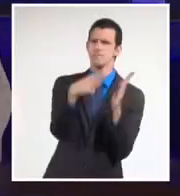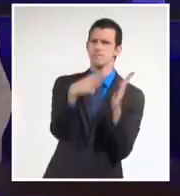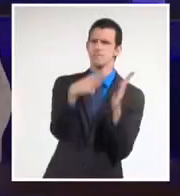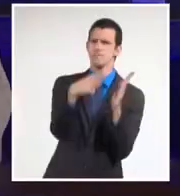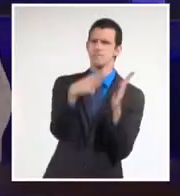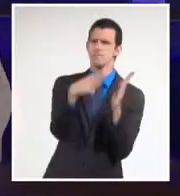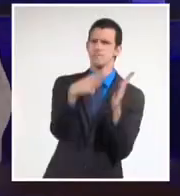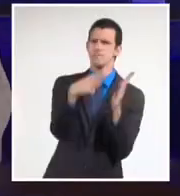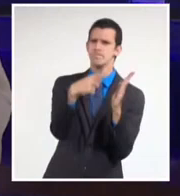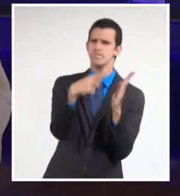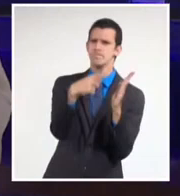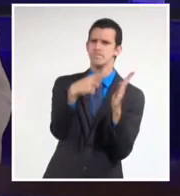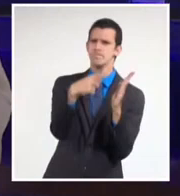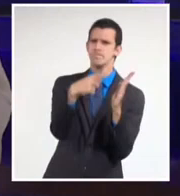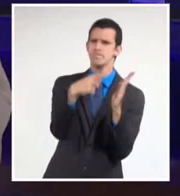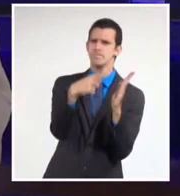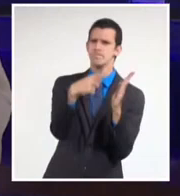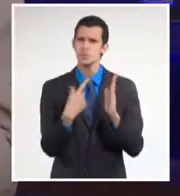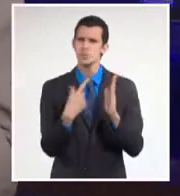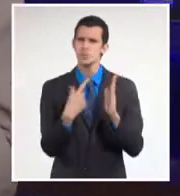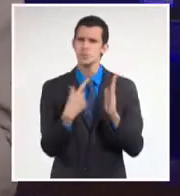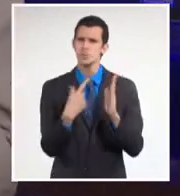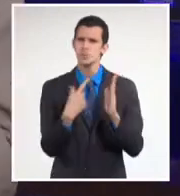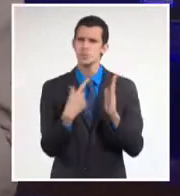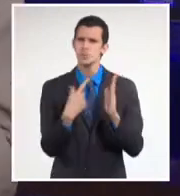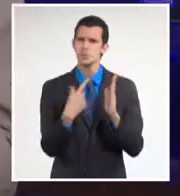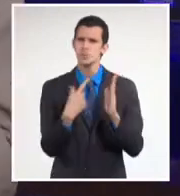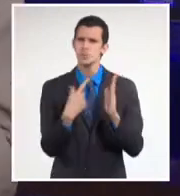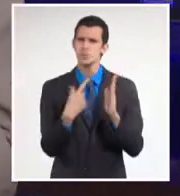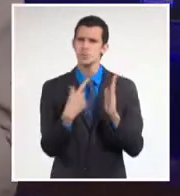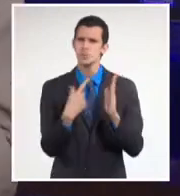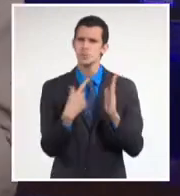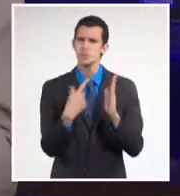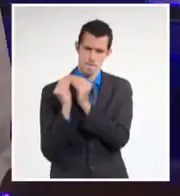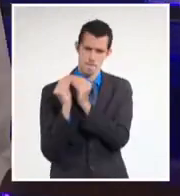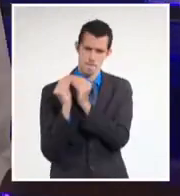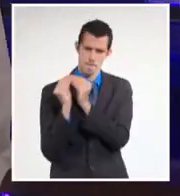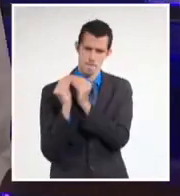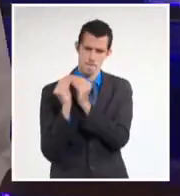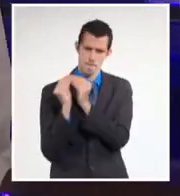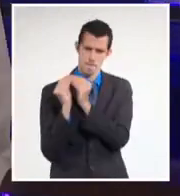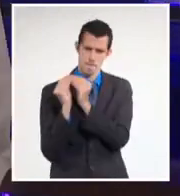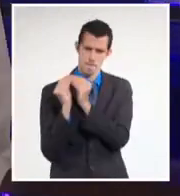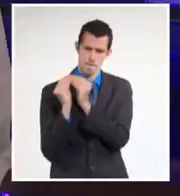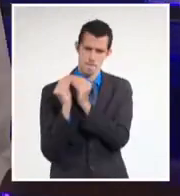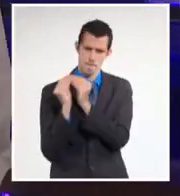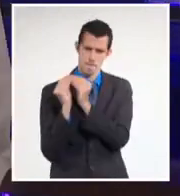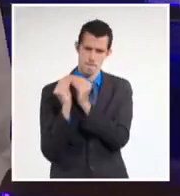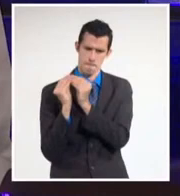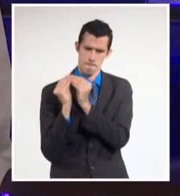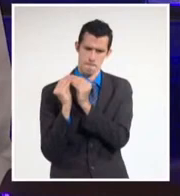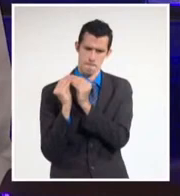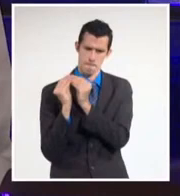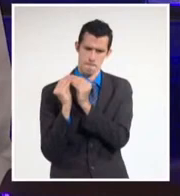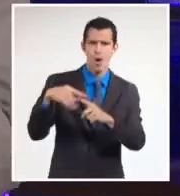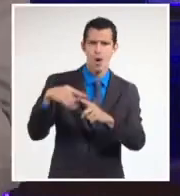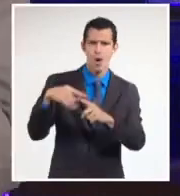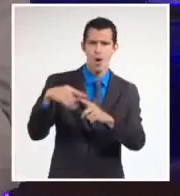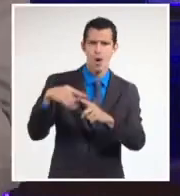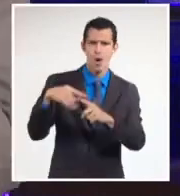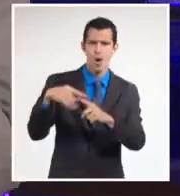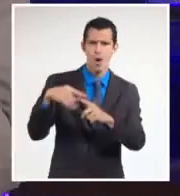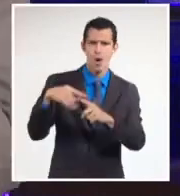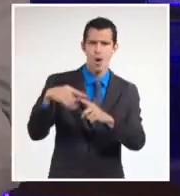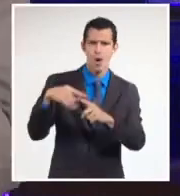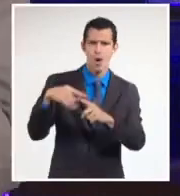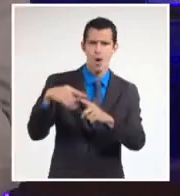las inversiones, en la producción nacional de alimentos y medicamentos, en recuperar el papel del peso cubano